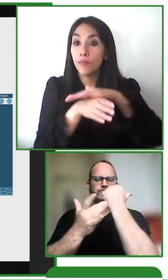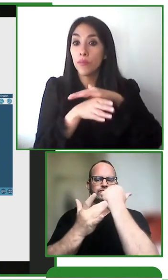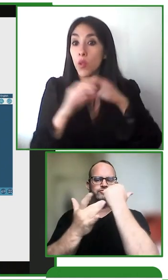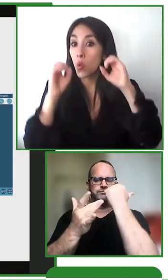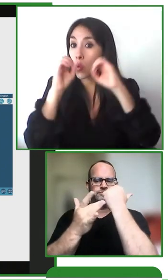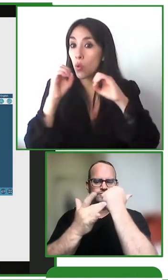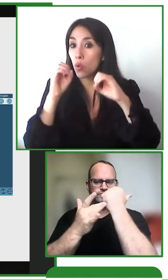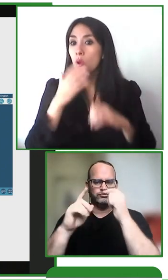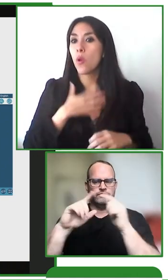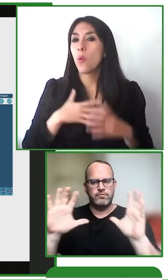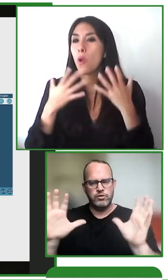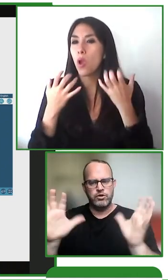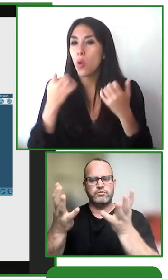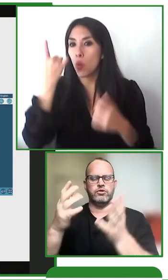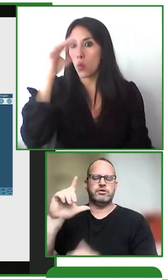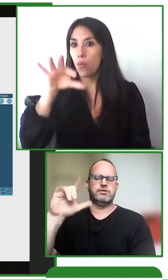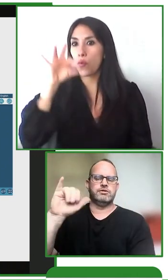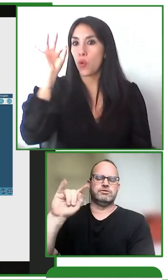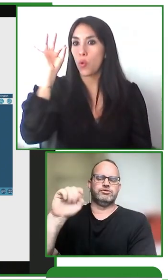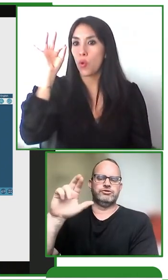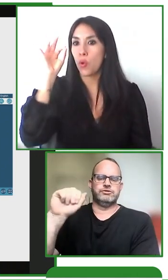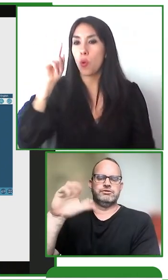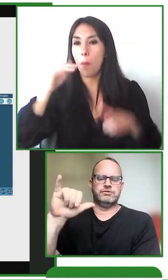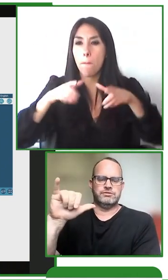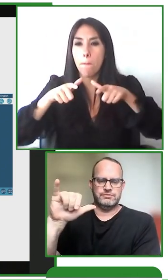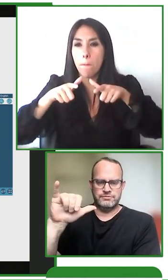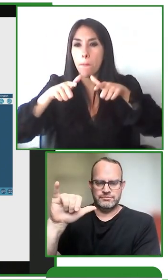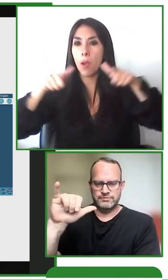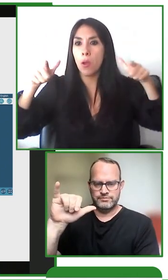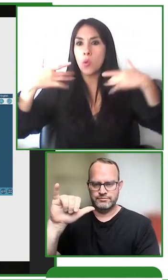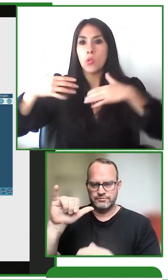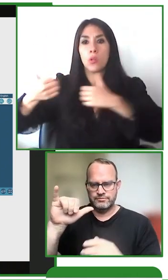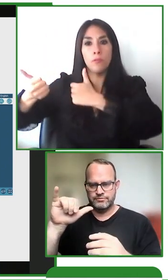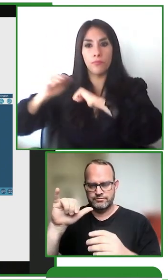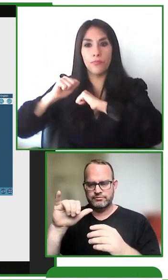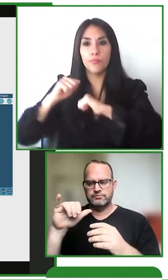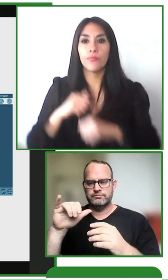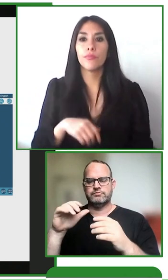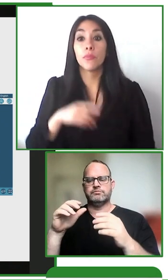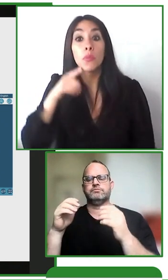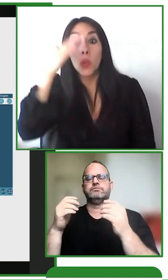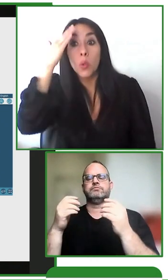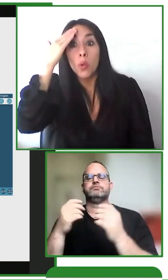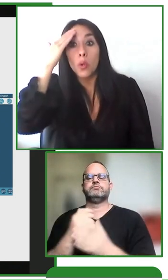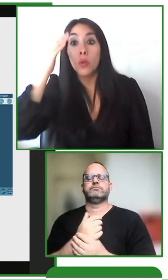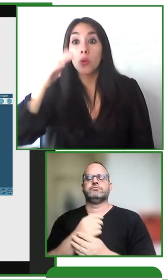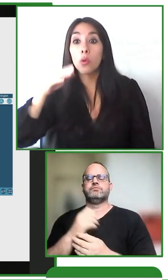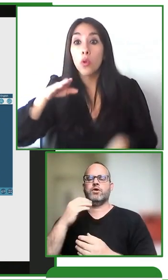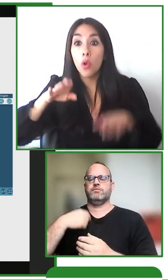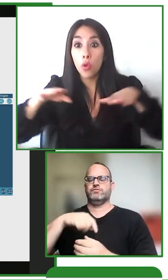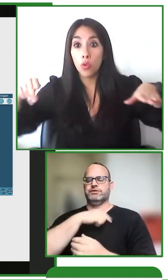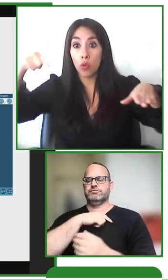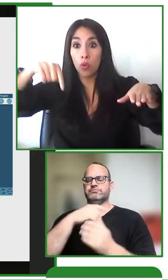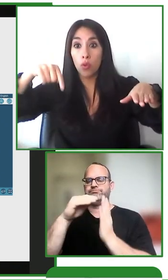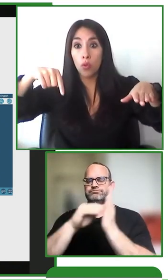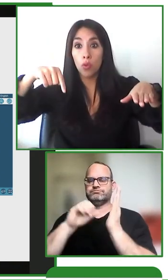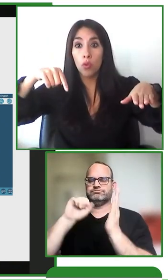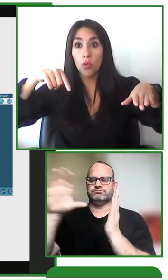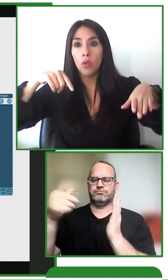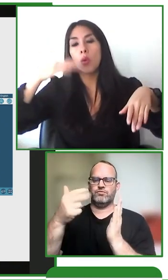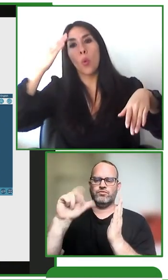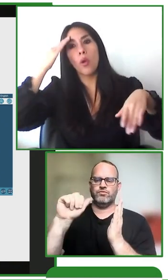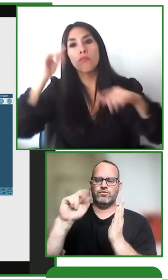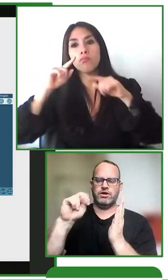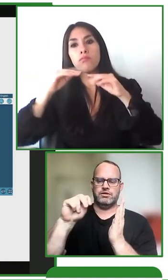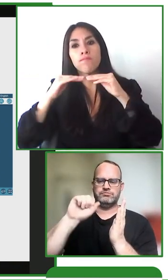este gran desafío para aumentar ese conocimiento en los niños y este desafío